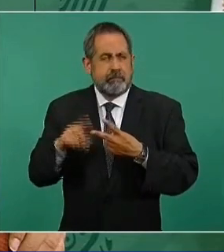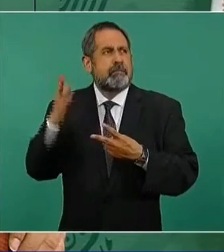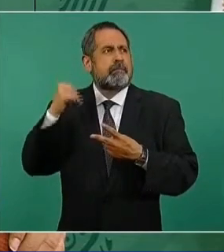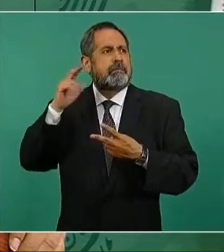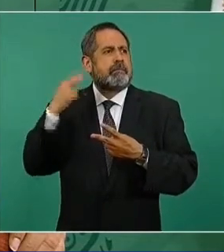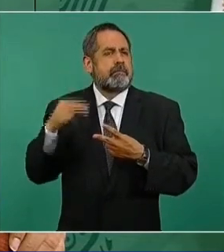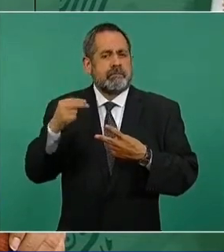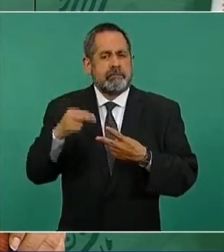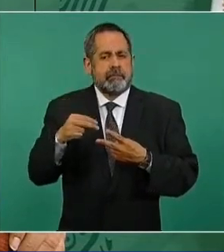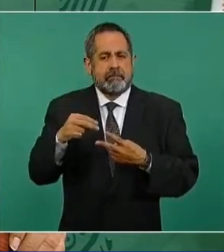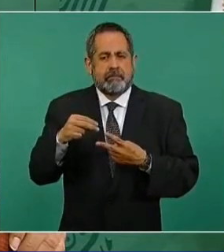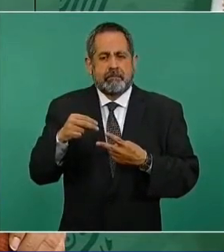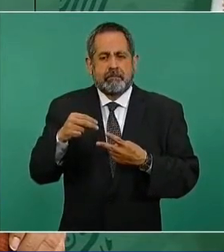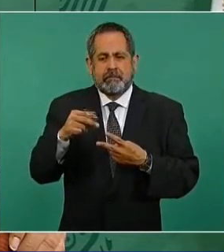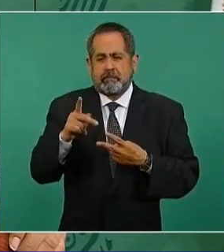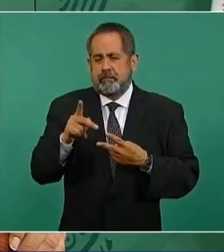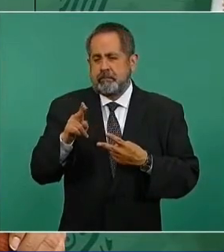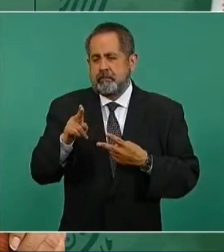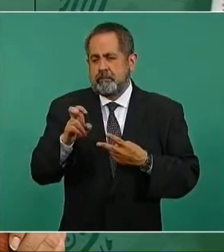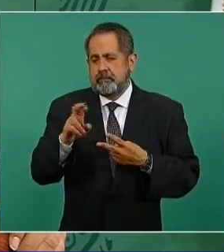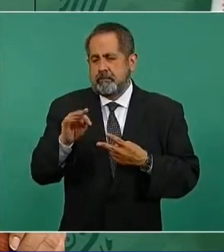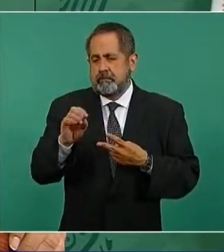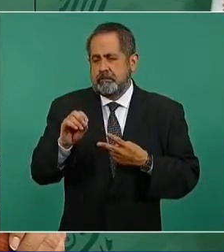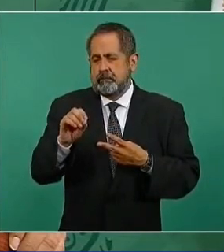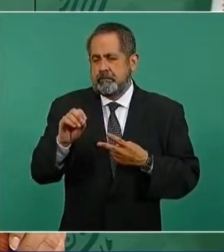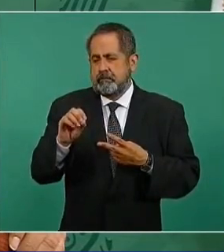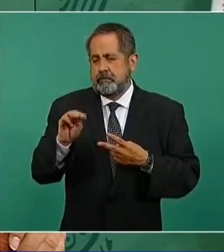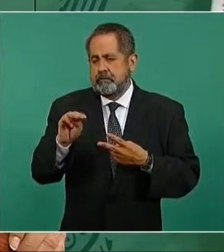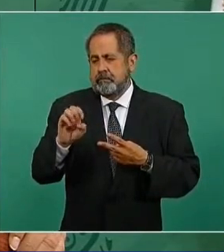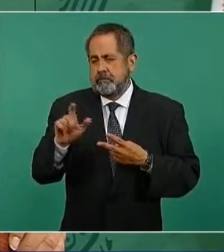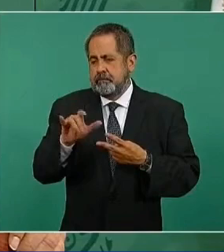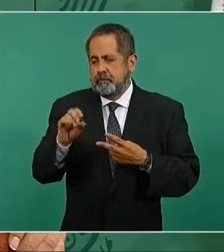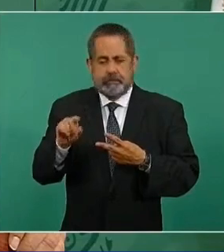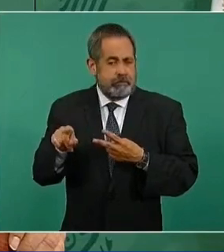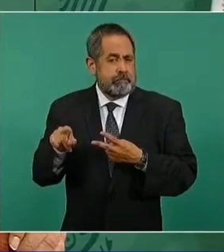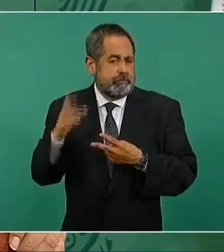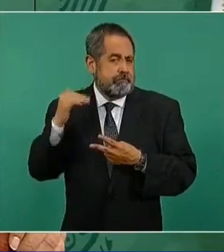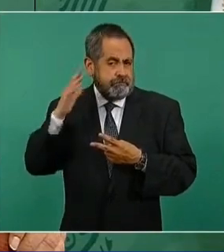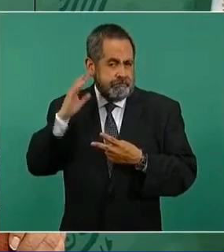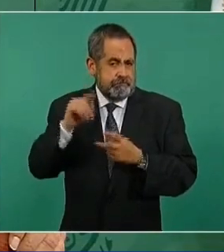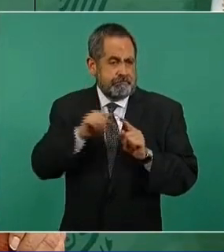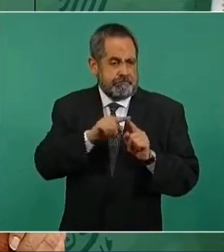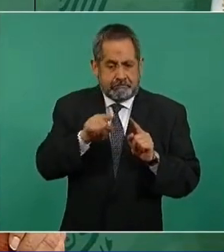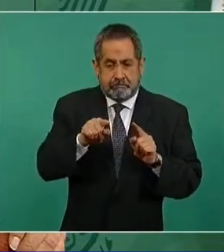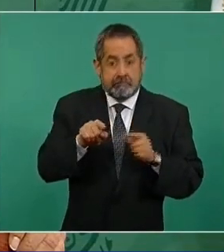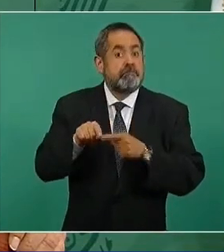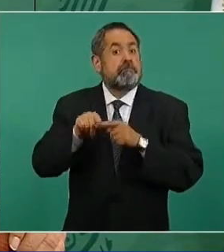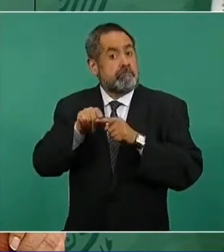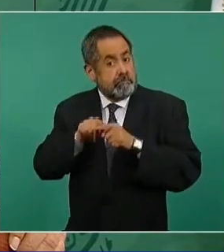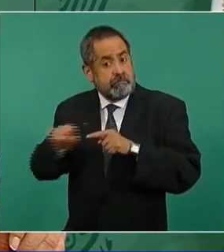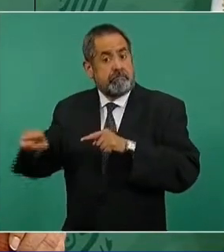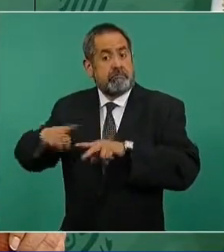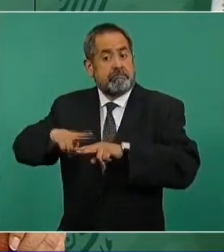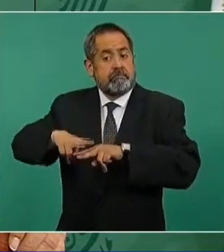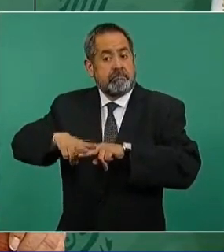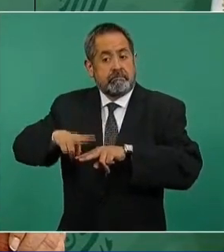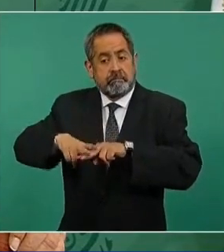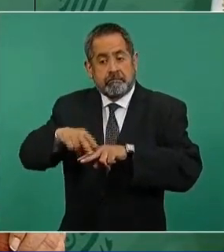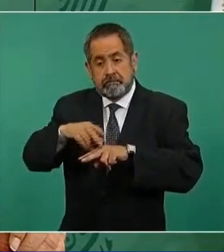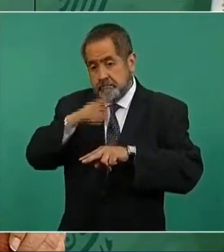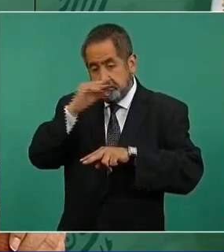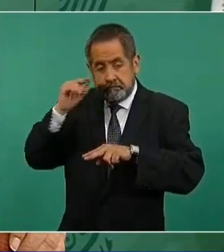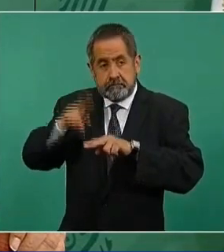llamaba Puerto México, esa, incluso a La Habana, a Nueva